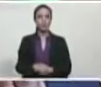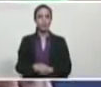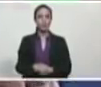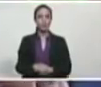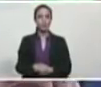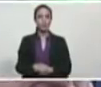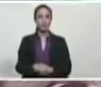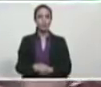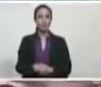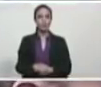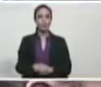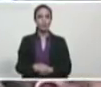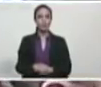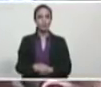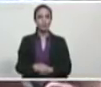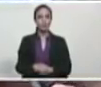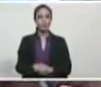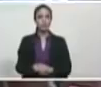Nihao es en chino,